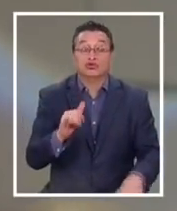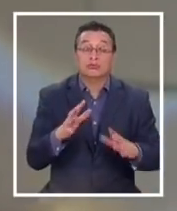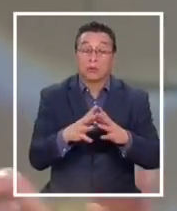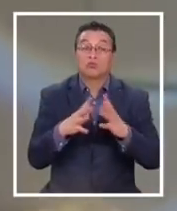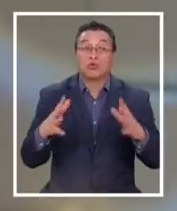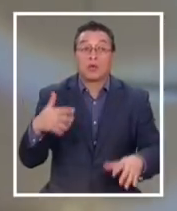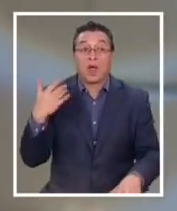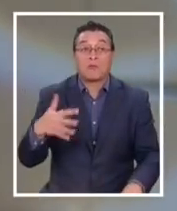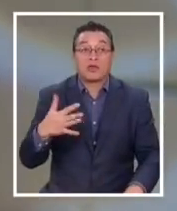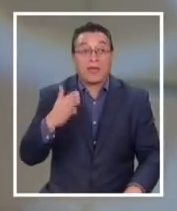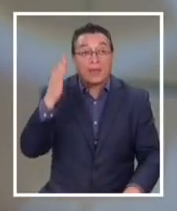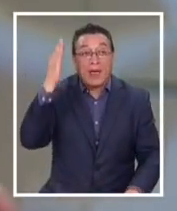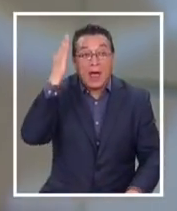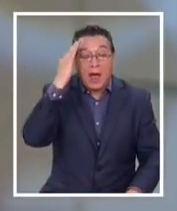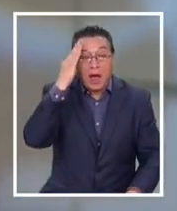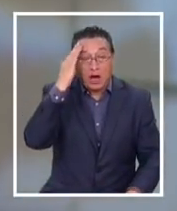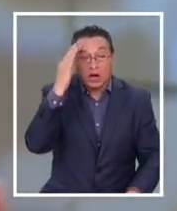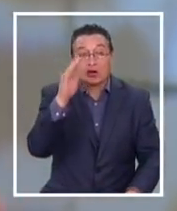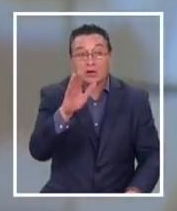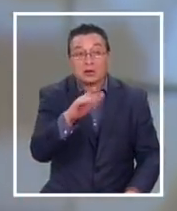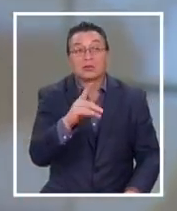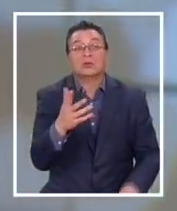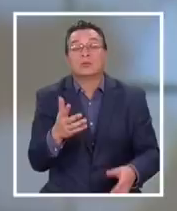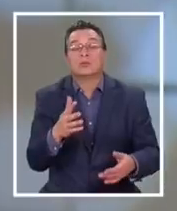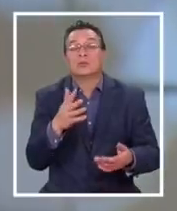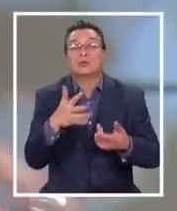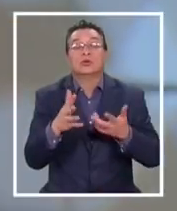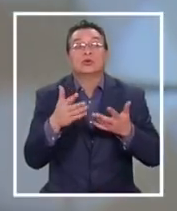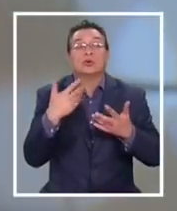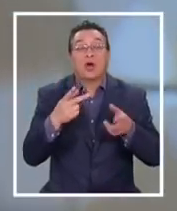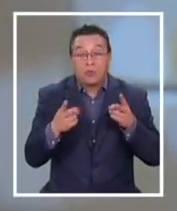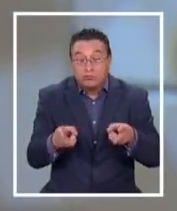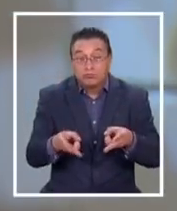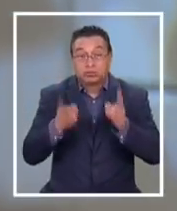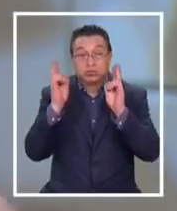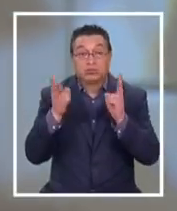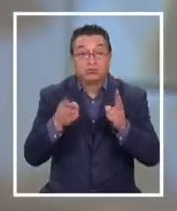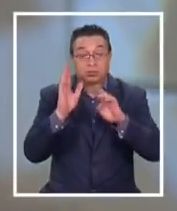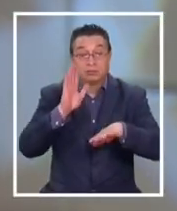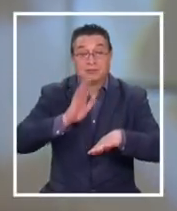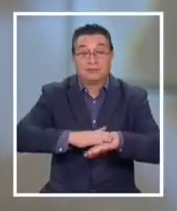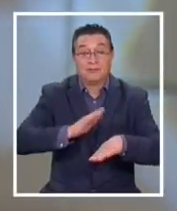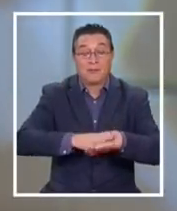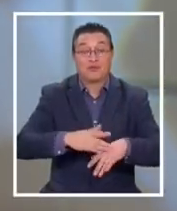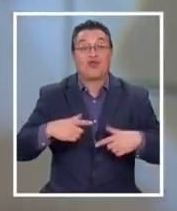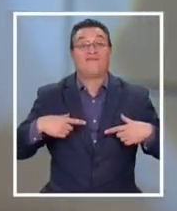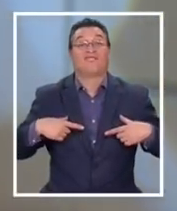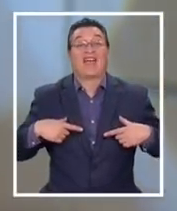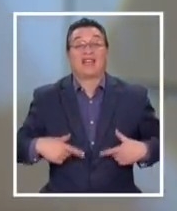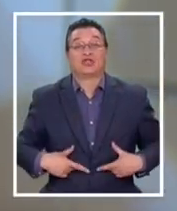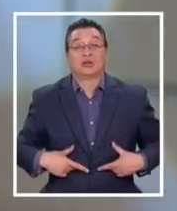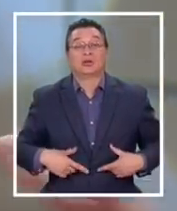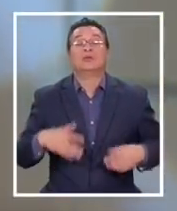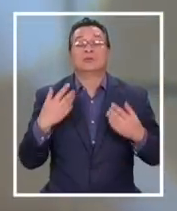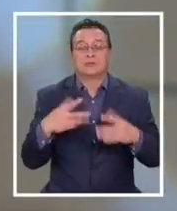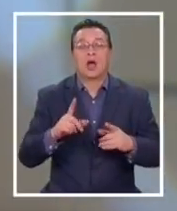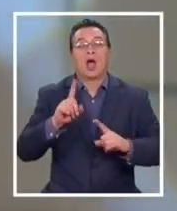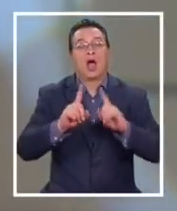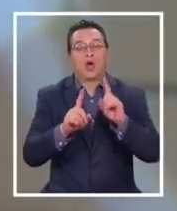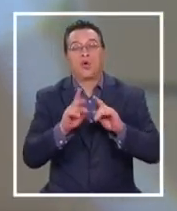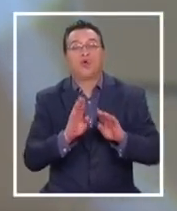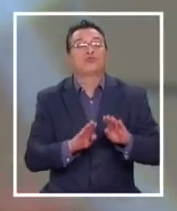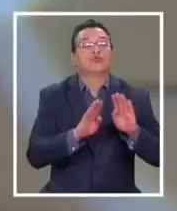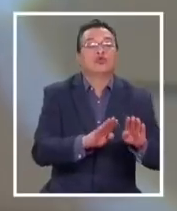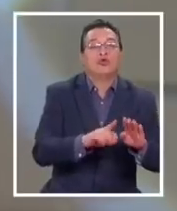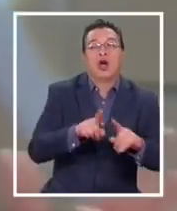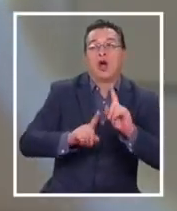importante recordar, bueno, cuando se autorizó el permiso de vacaciones, también habían voces a favor, voces en